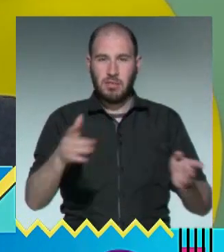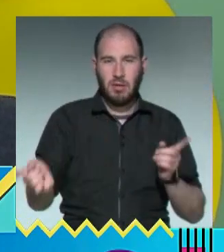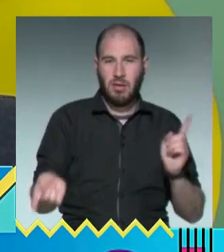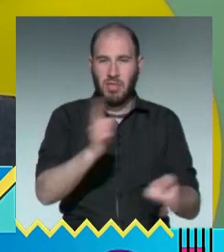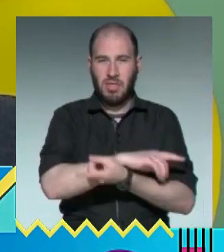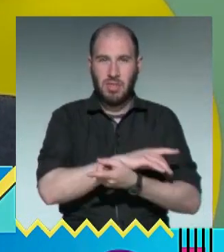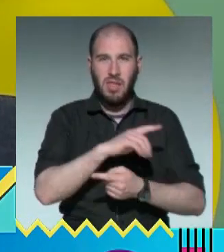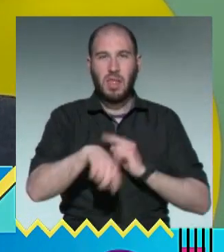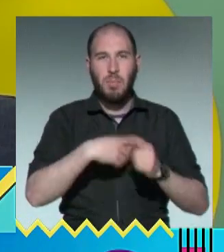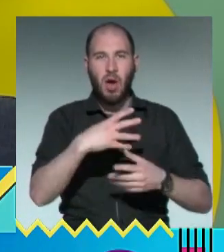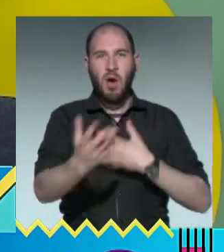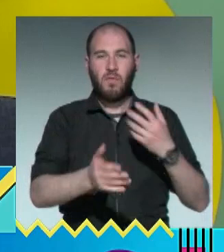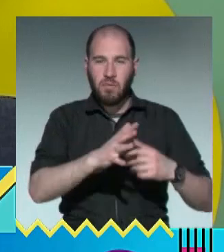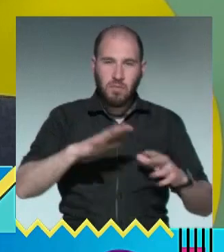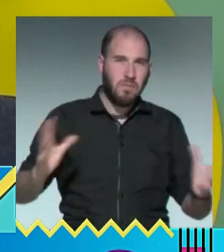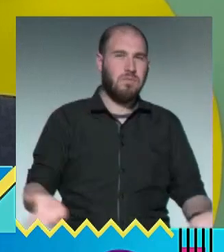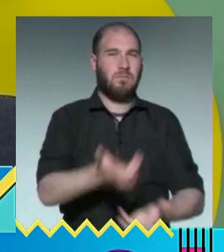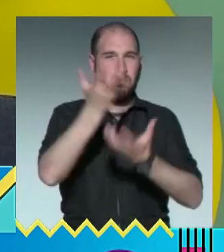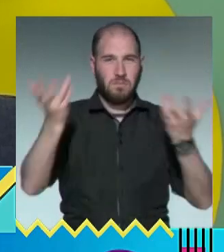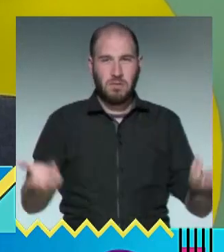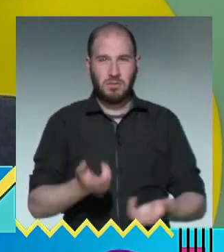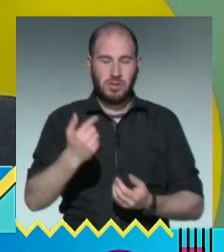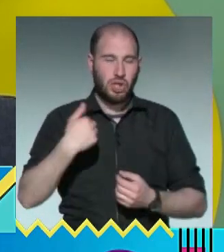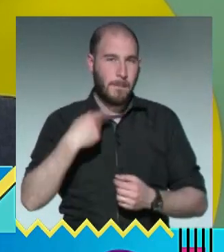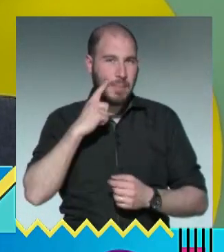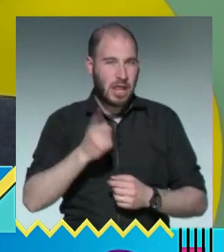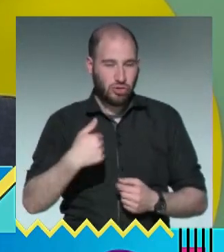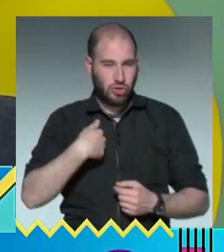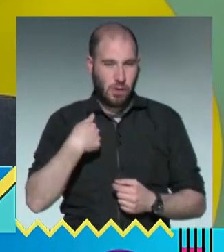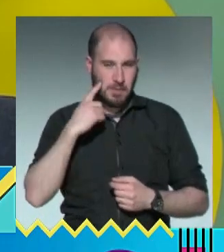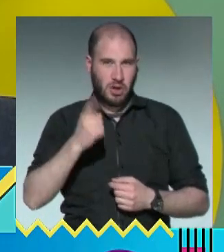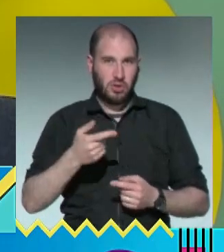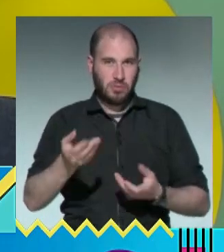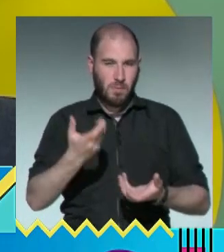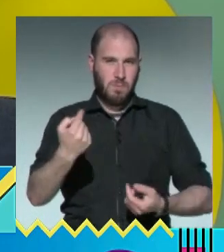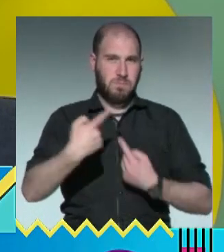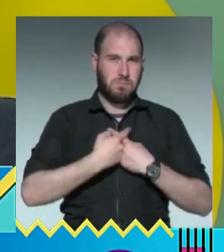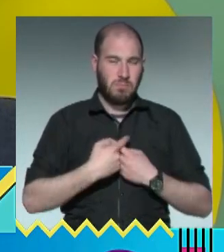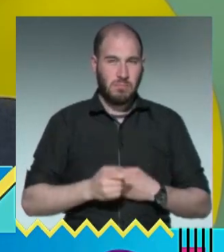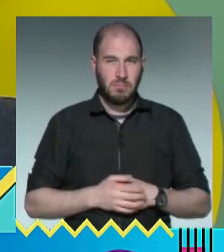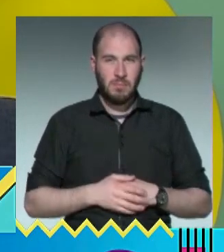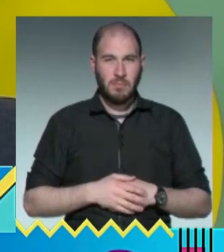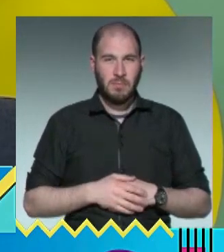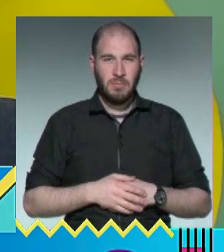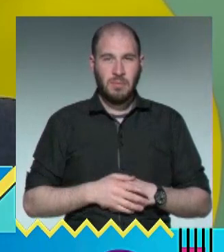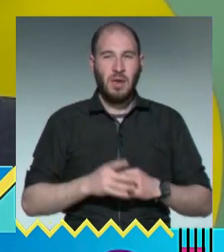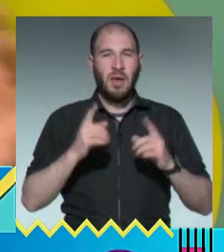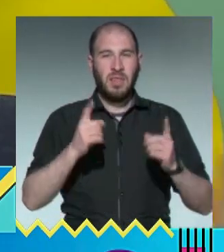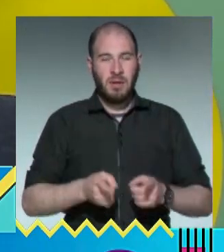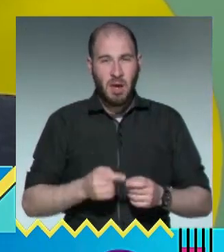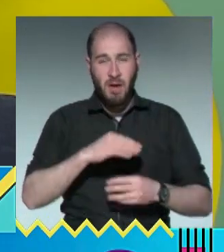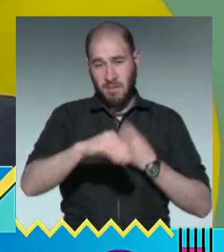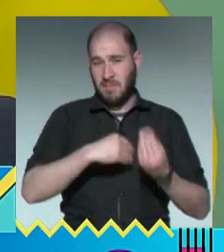eso me lleva a que se prenda fuego todo. Me expongo porque me estoy exponiendo a un riesgo y a su vez a